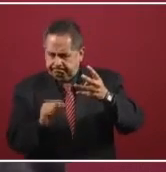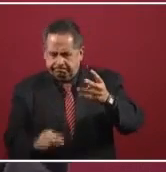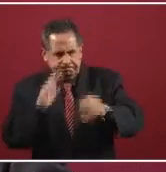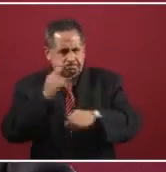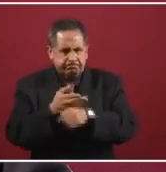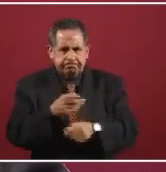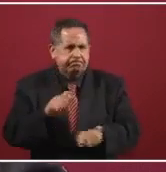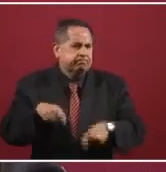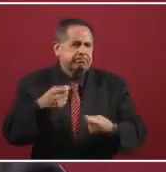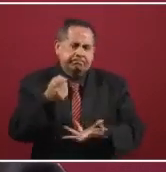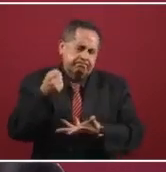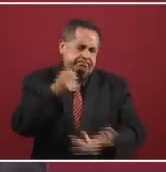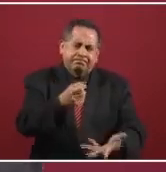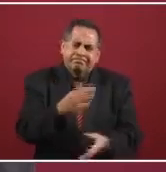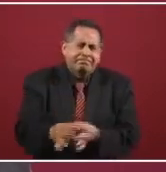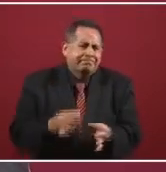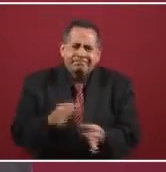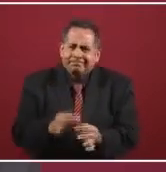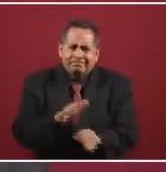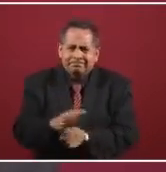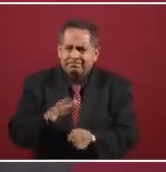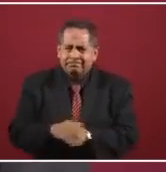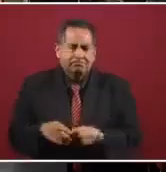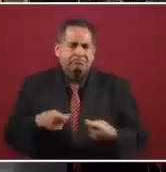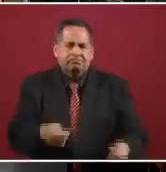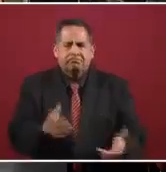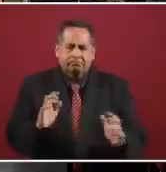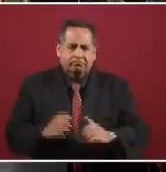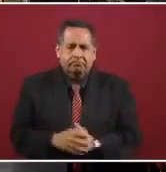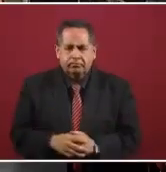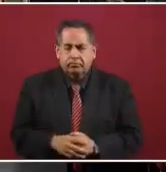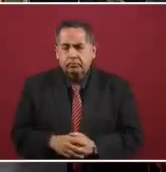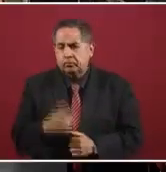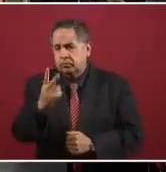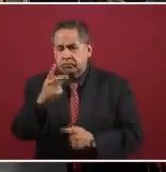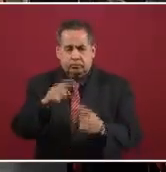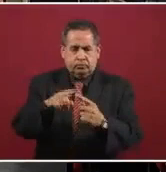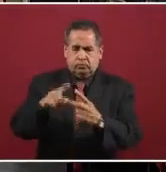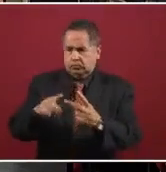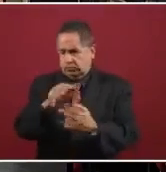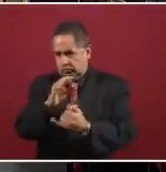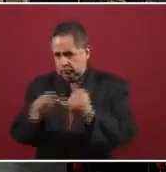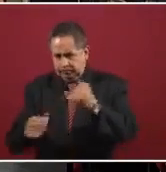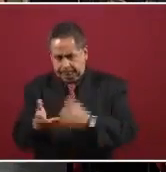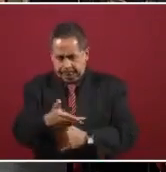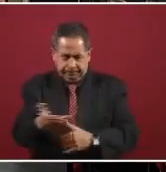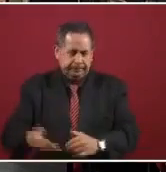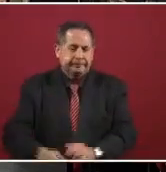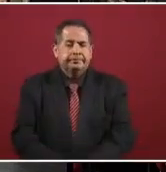presupuesto de egreso de la Federación. Bueno, si les parece, dos más. ¿Tú?